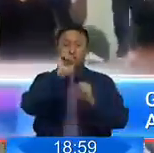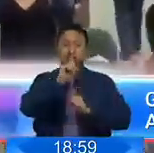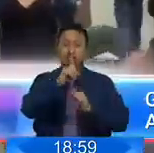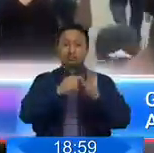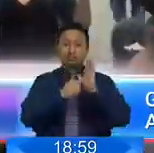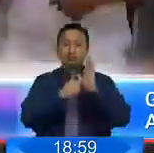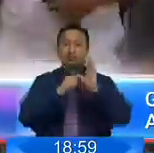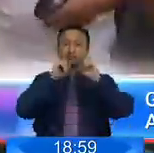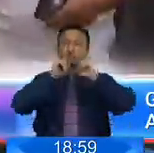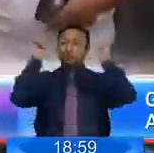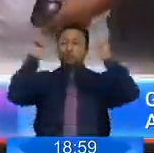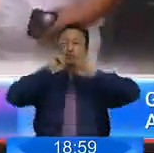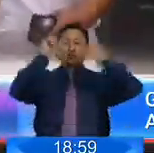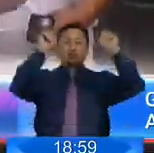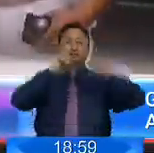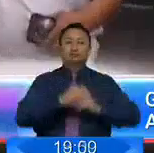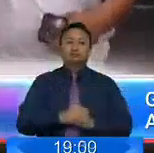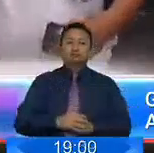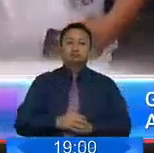voz.